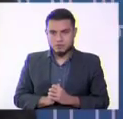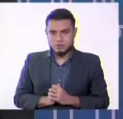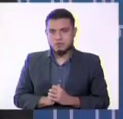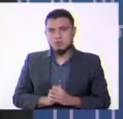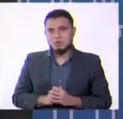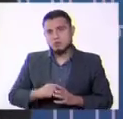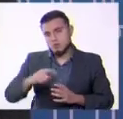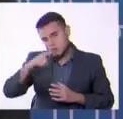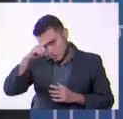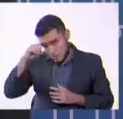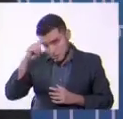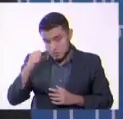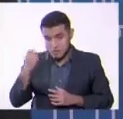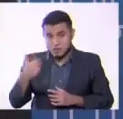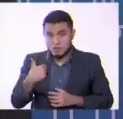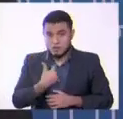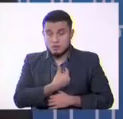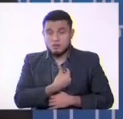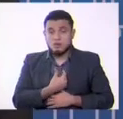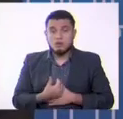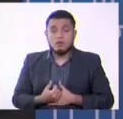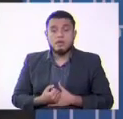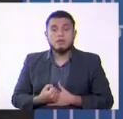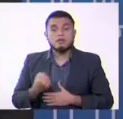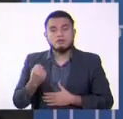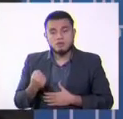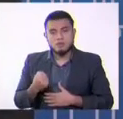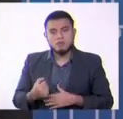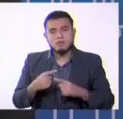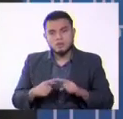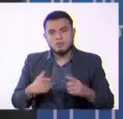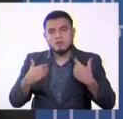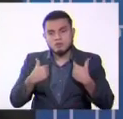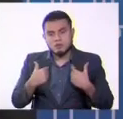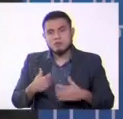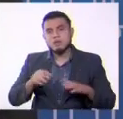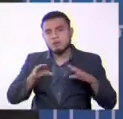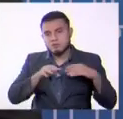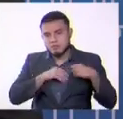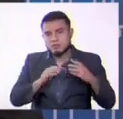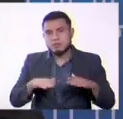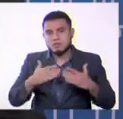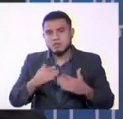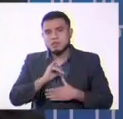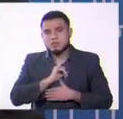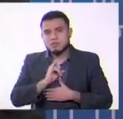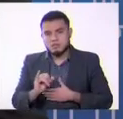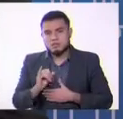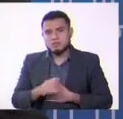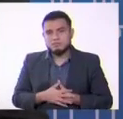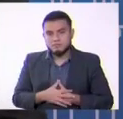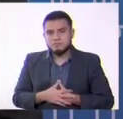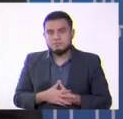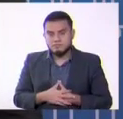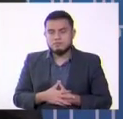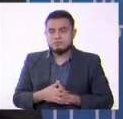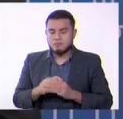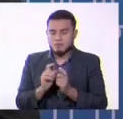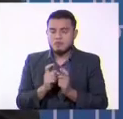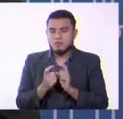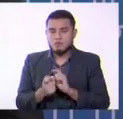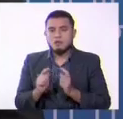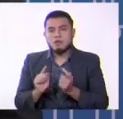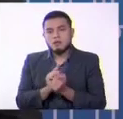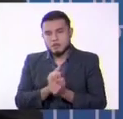importante que le queda a nuestros estudiantes, pero tenemos que reconocer que la identidad se configura a partir de las